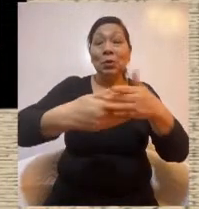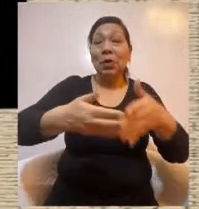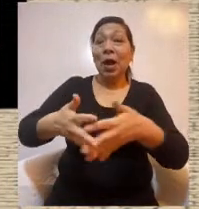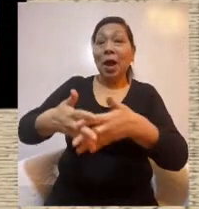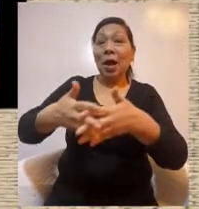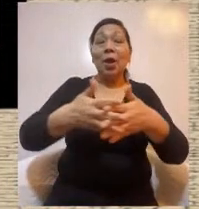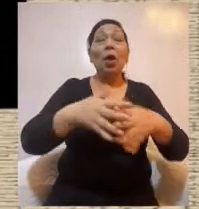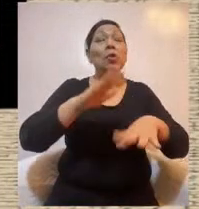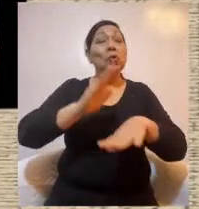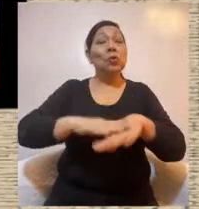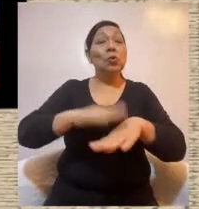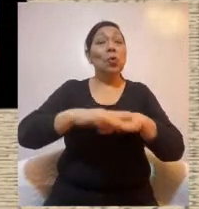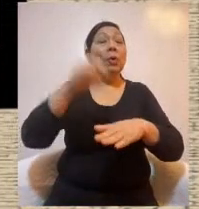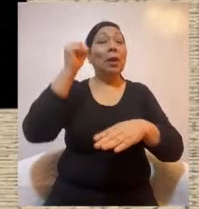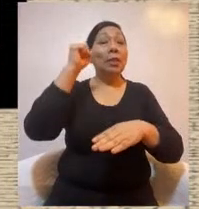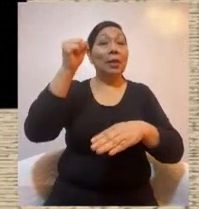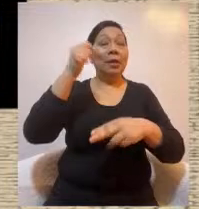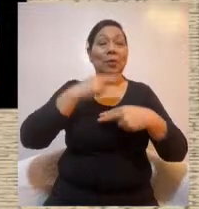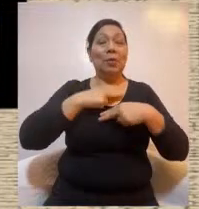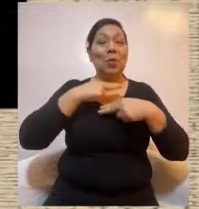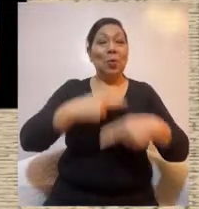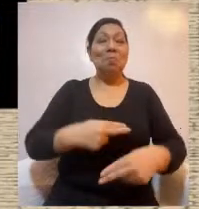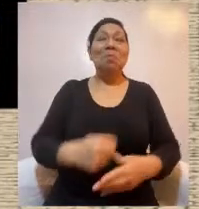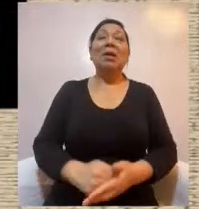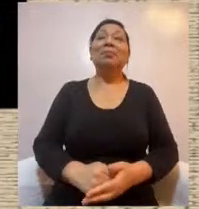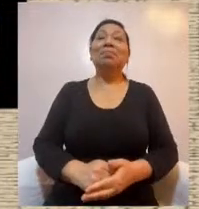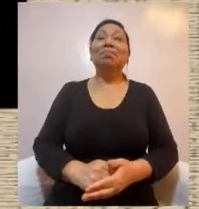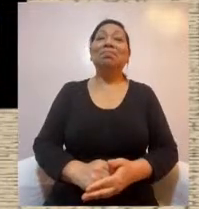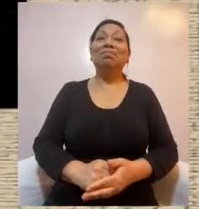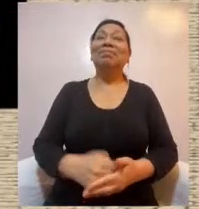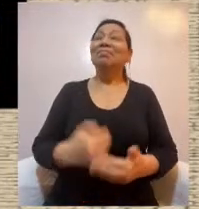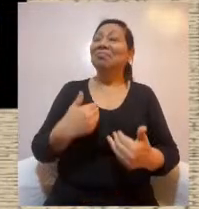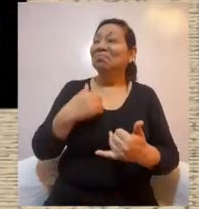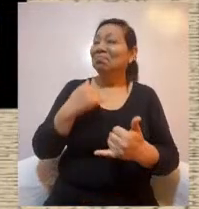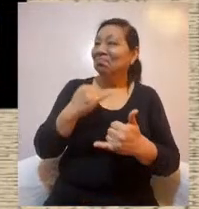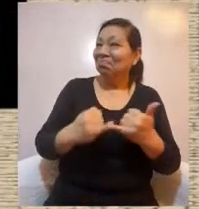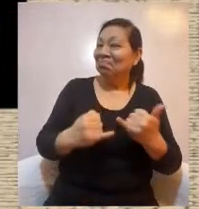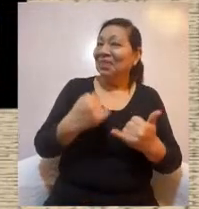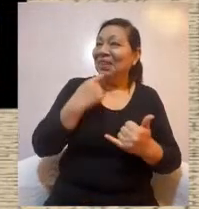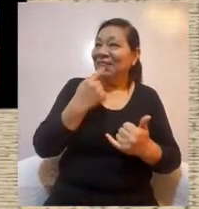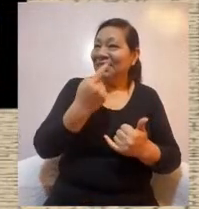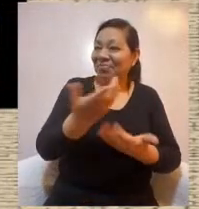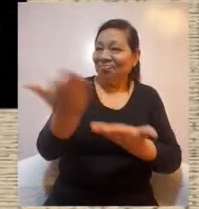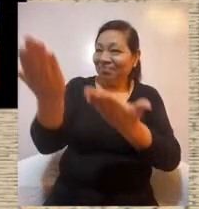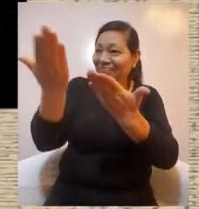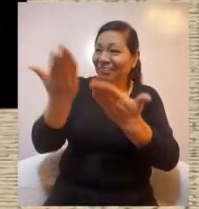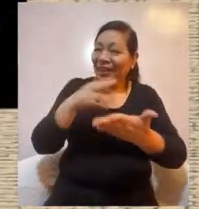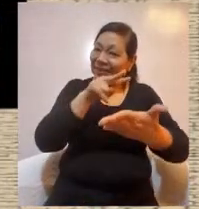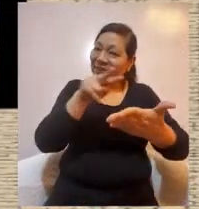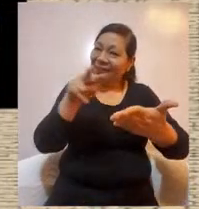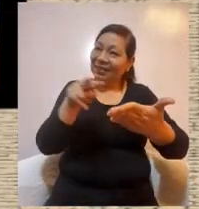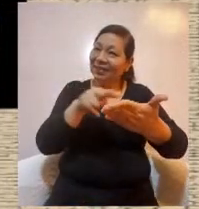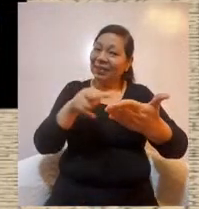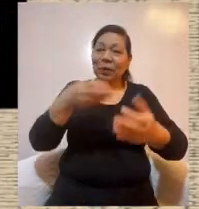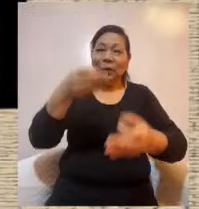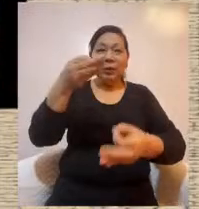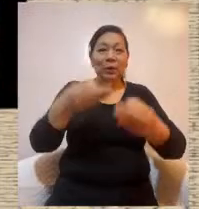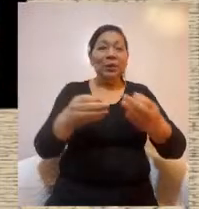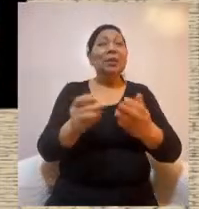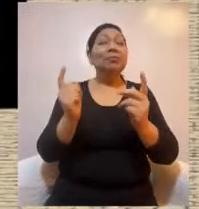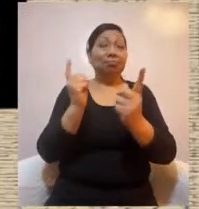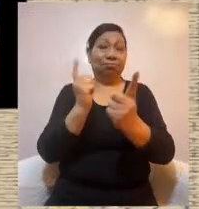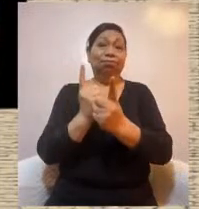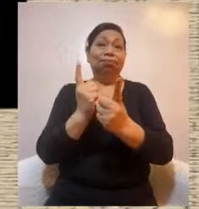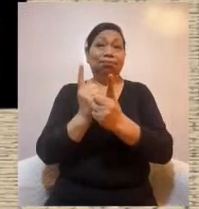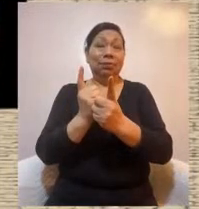Convención Americana sobre Derechos Humanos. Yo termino invitándoles a leer la sentencia